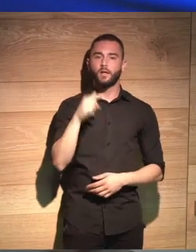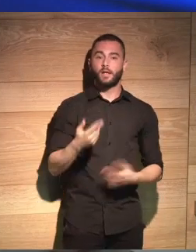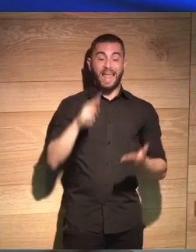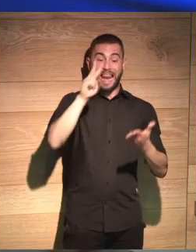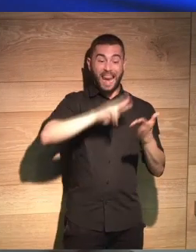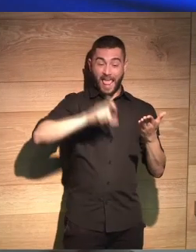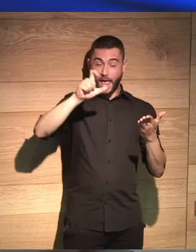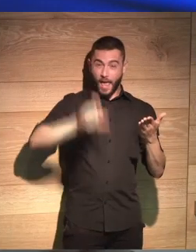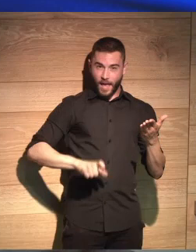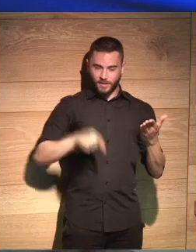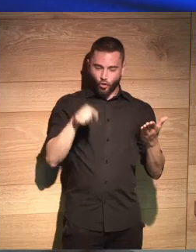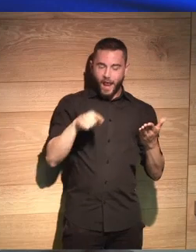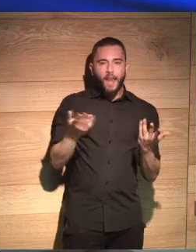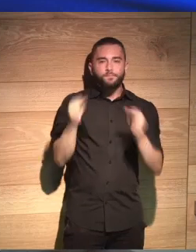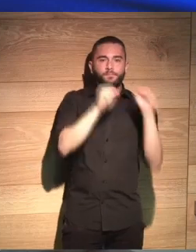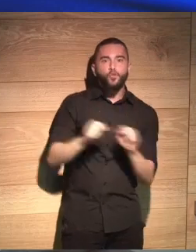escritor?